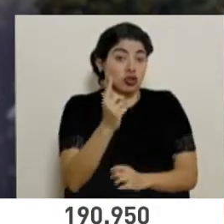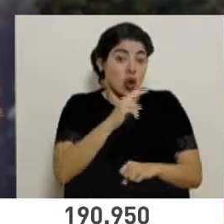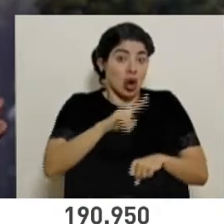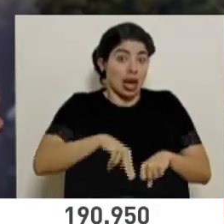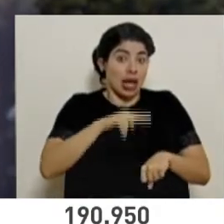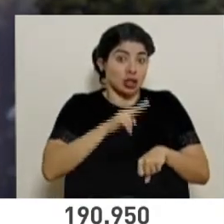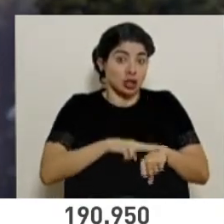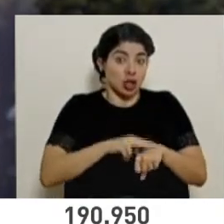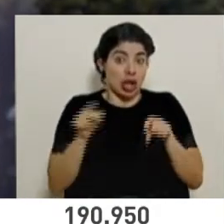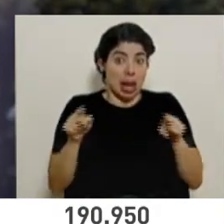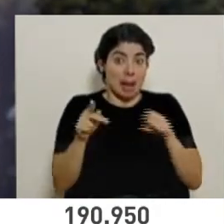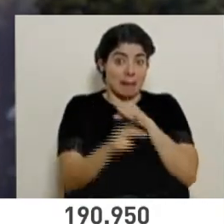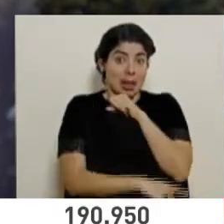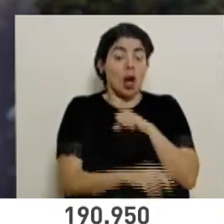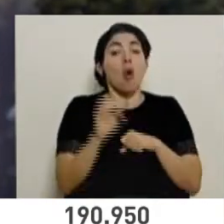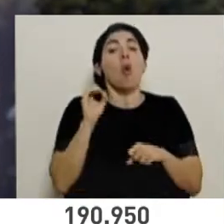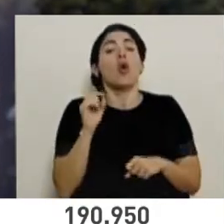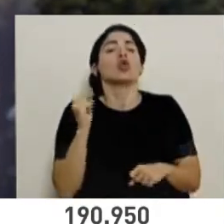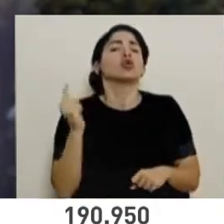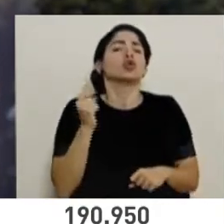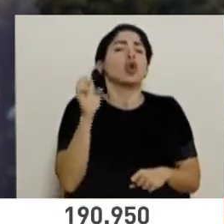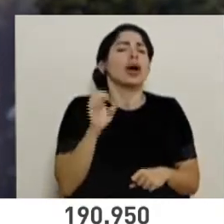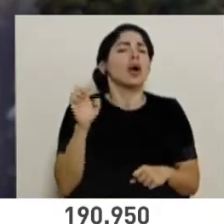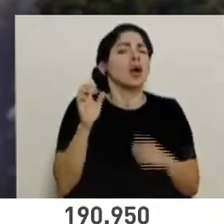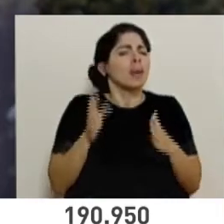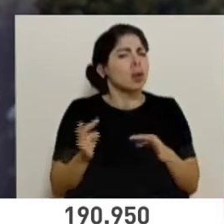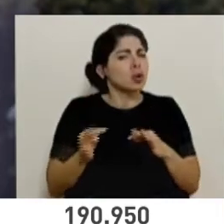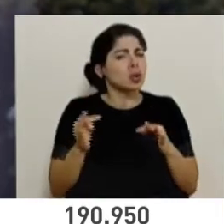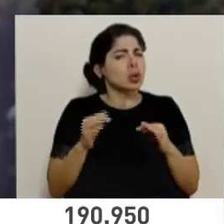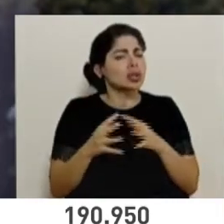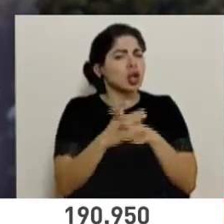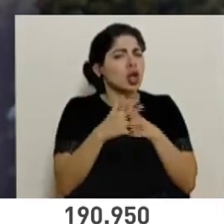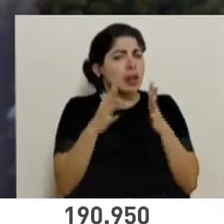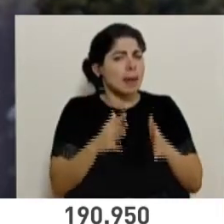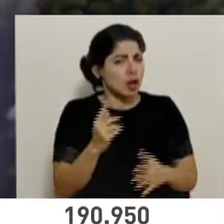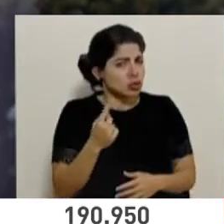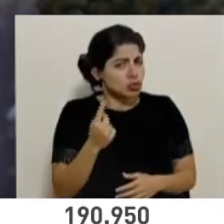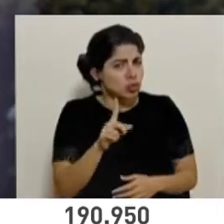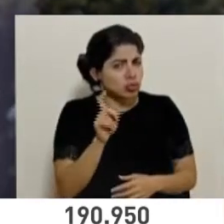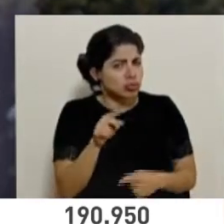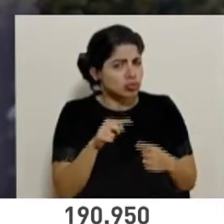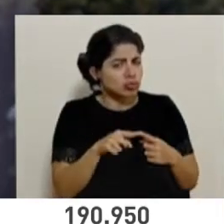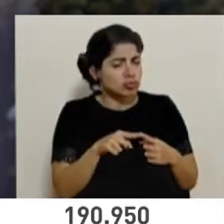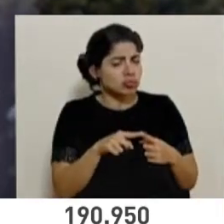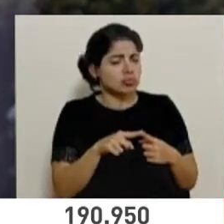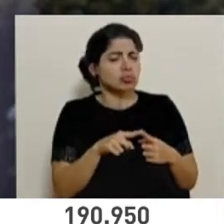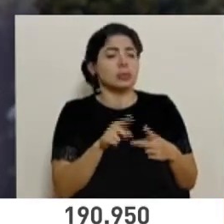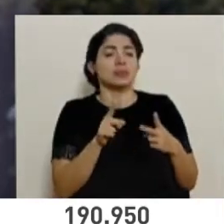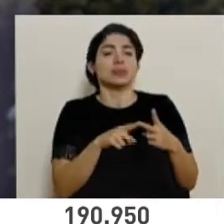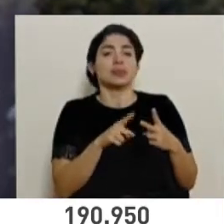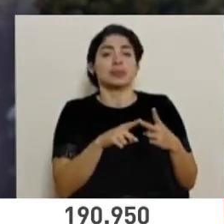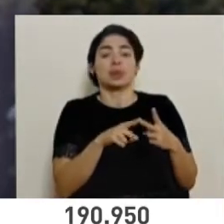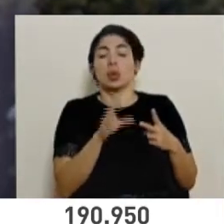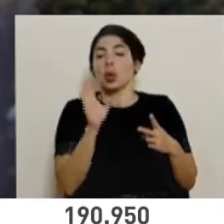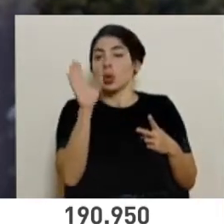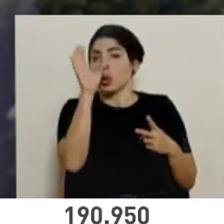ambos países o es solo para turistas europeos y norteamericanos? Y tomando en